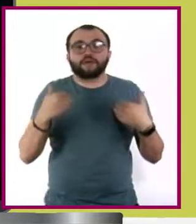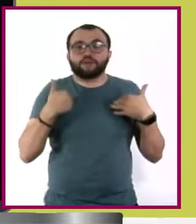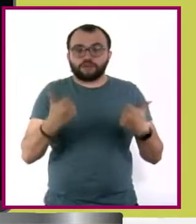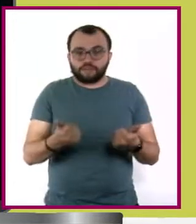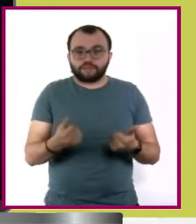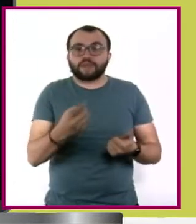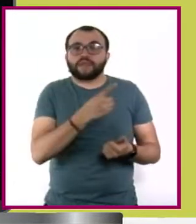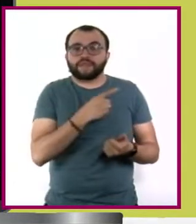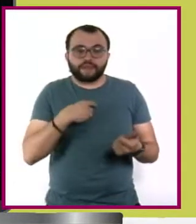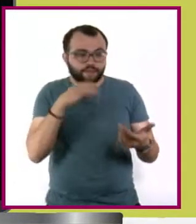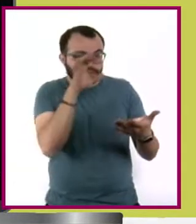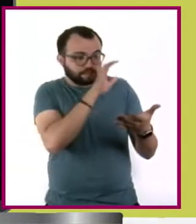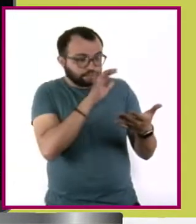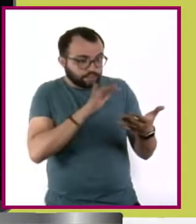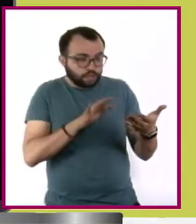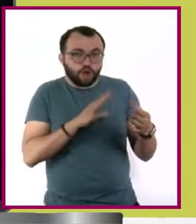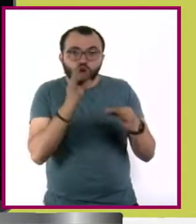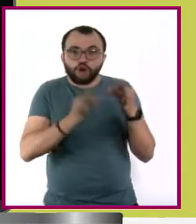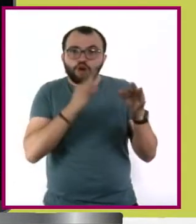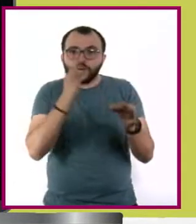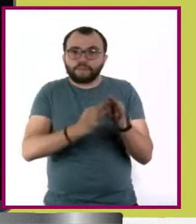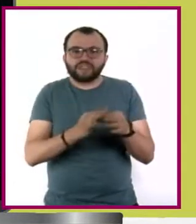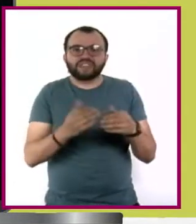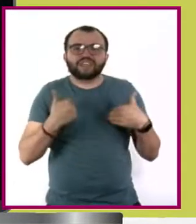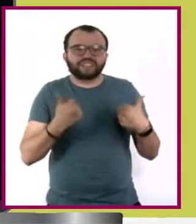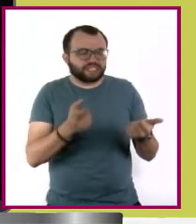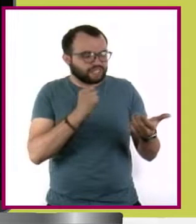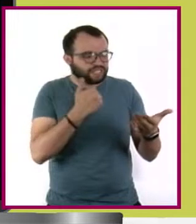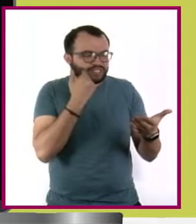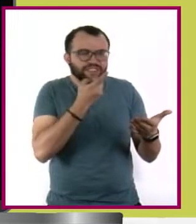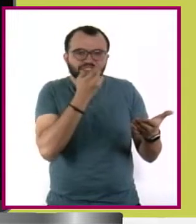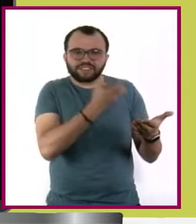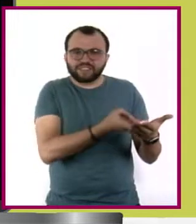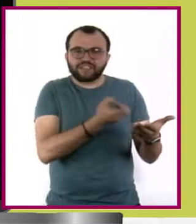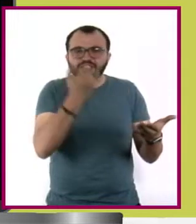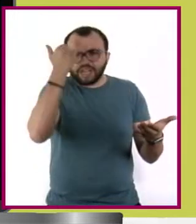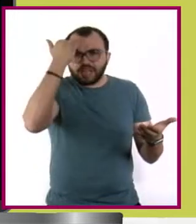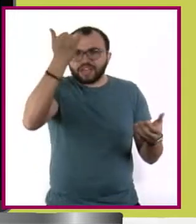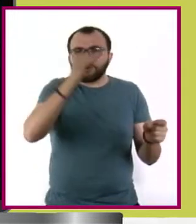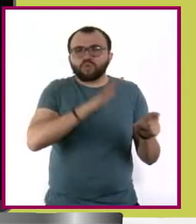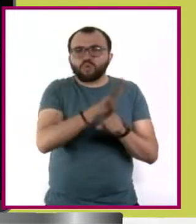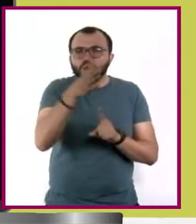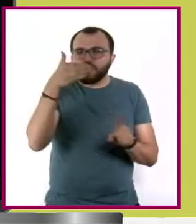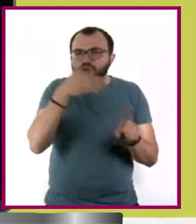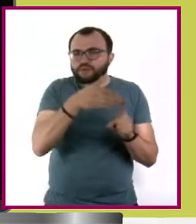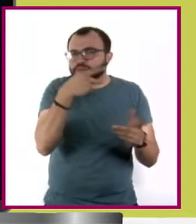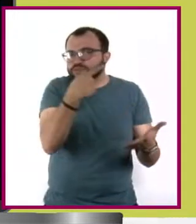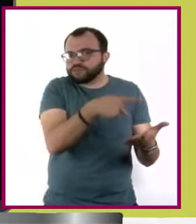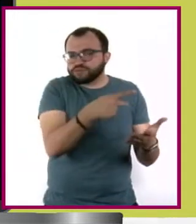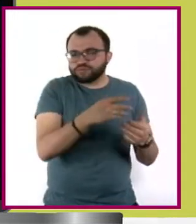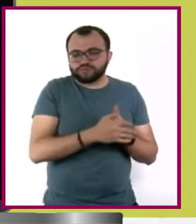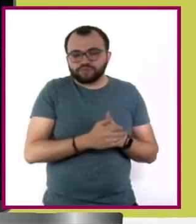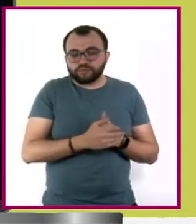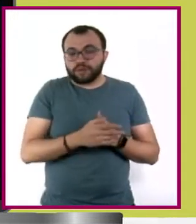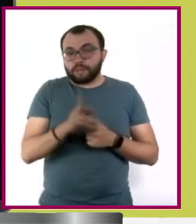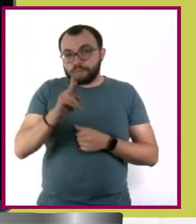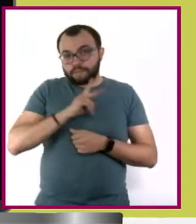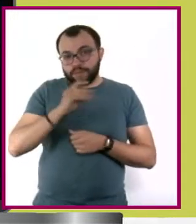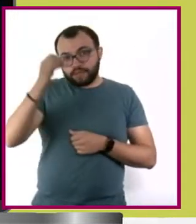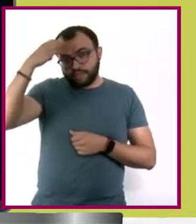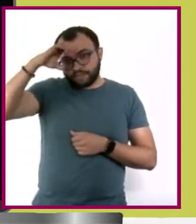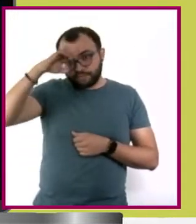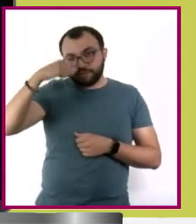leerlo completo y entender a qué se refiere, digamos, a la idea central. Una técnica que en mi experiencia